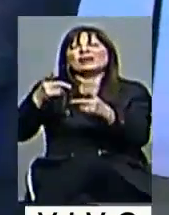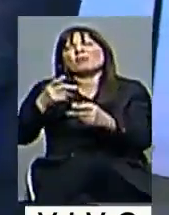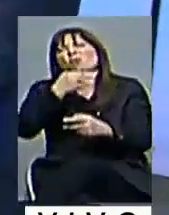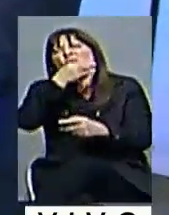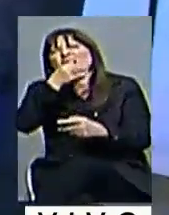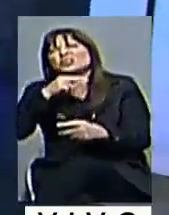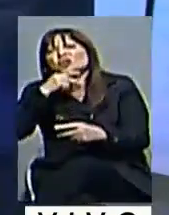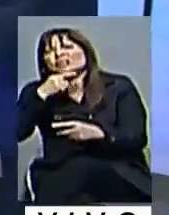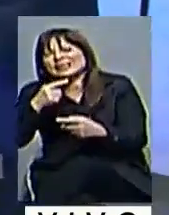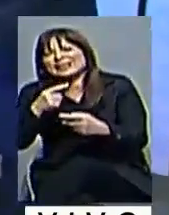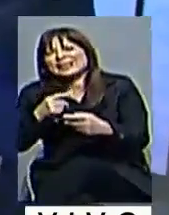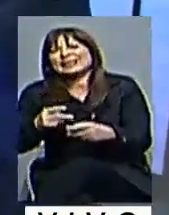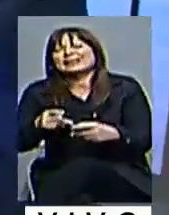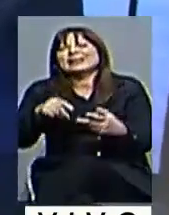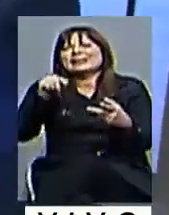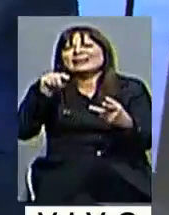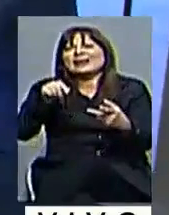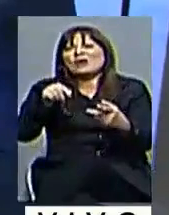llega. ¿La UDI en qué posición queda?